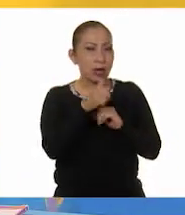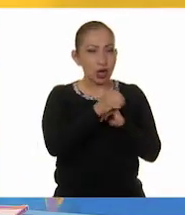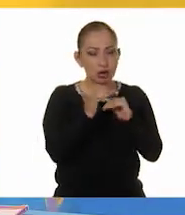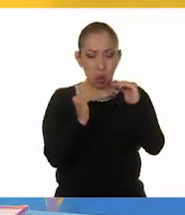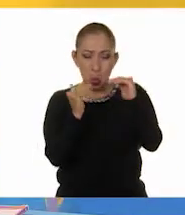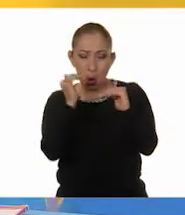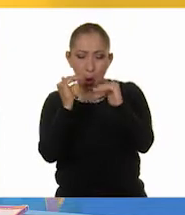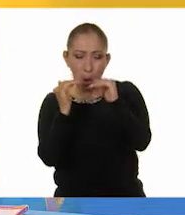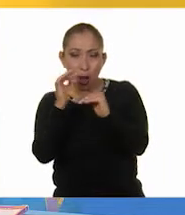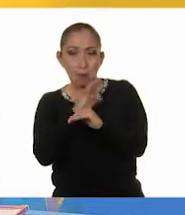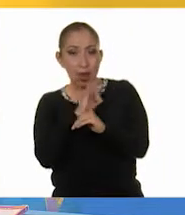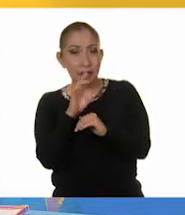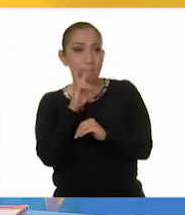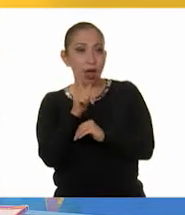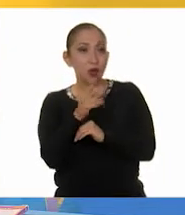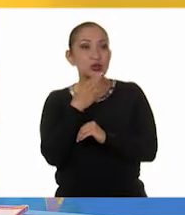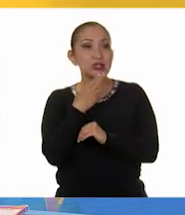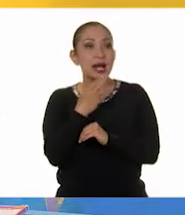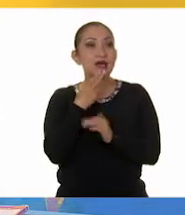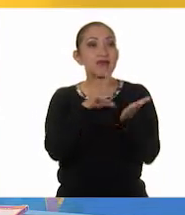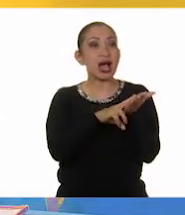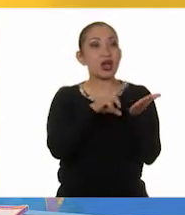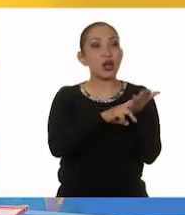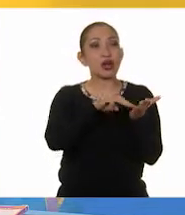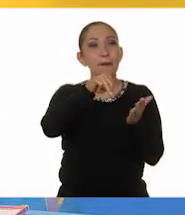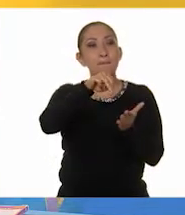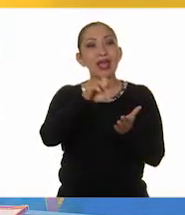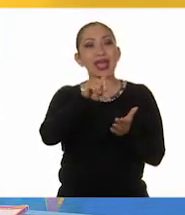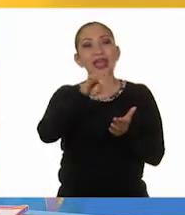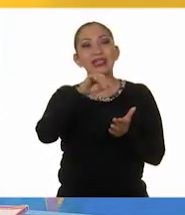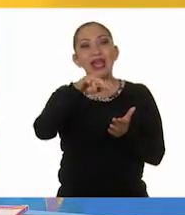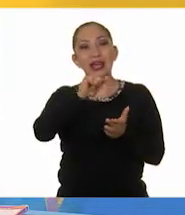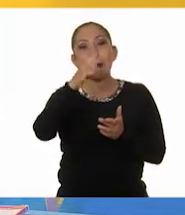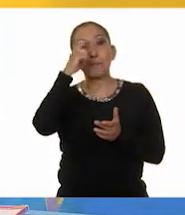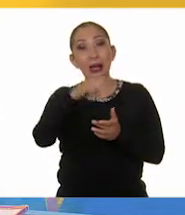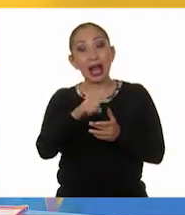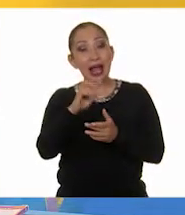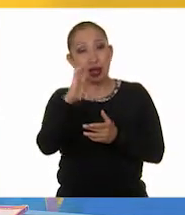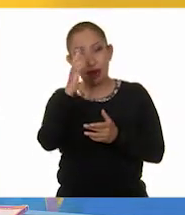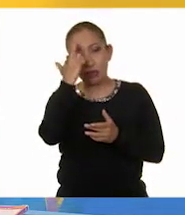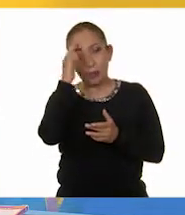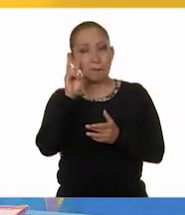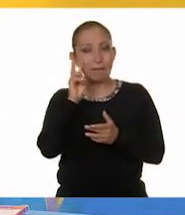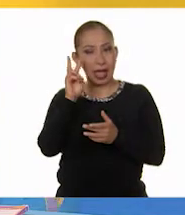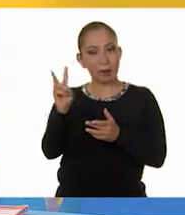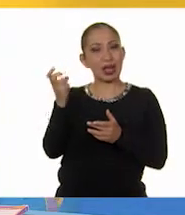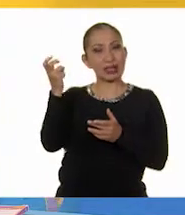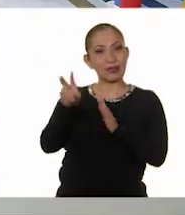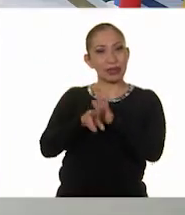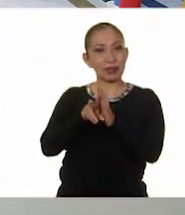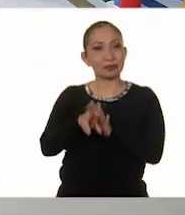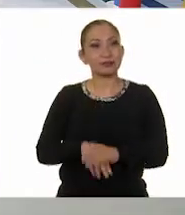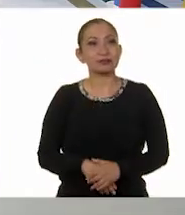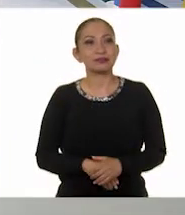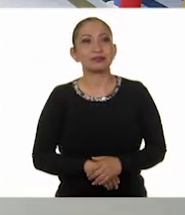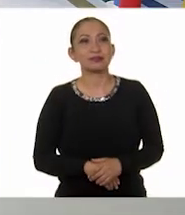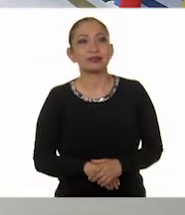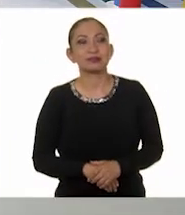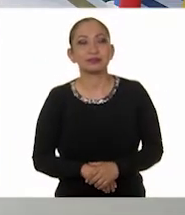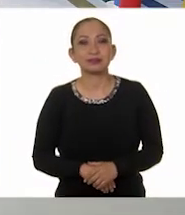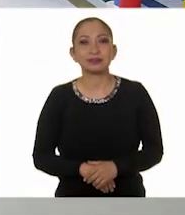sí podría ser más recomendable usar el valor de la mediana. Para recordar mejor, veamos el siguiente video. ¡Sí